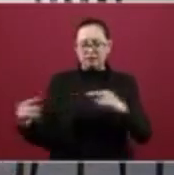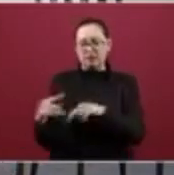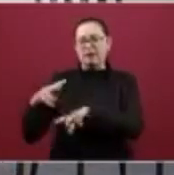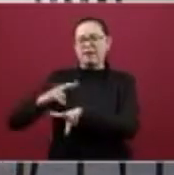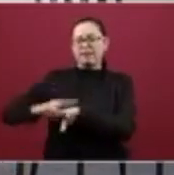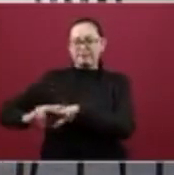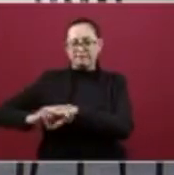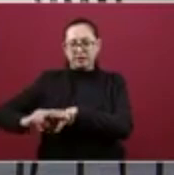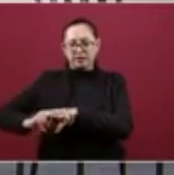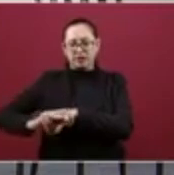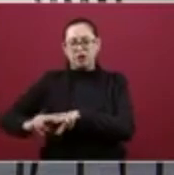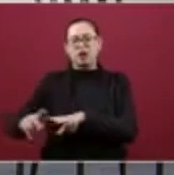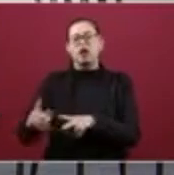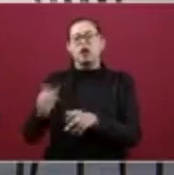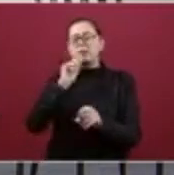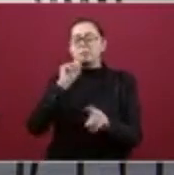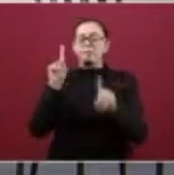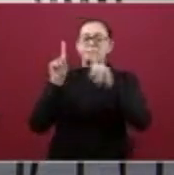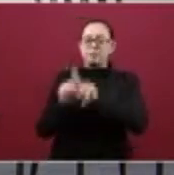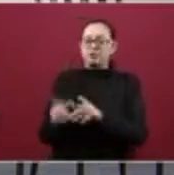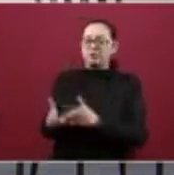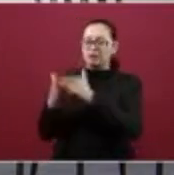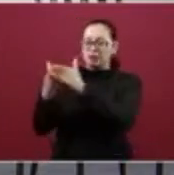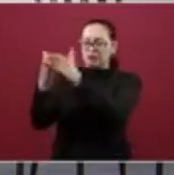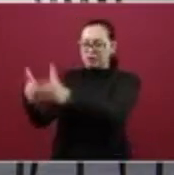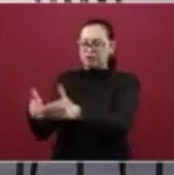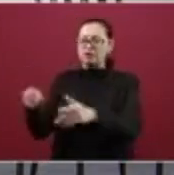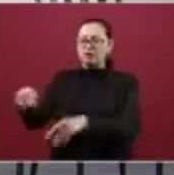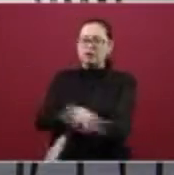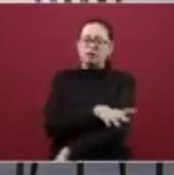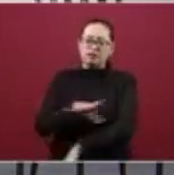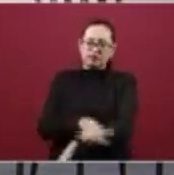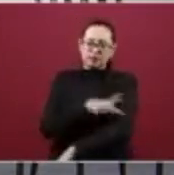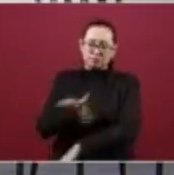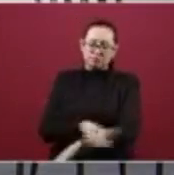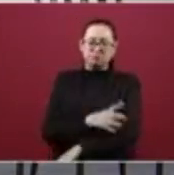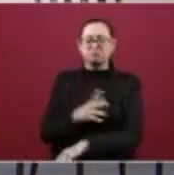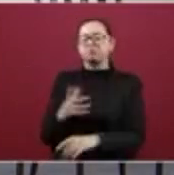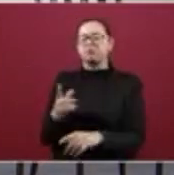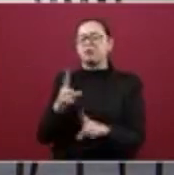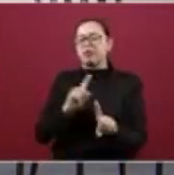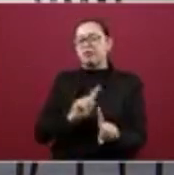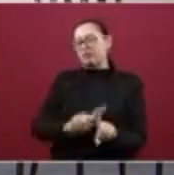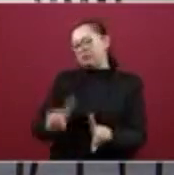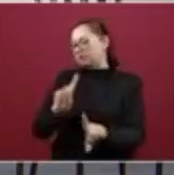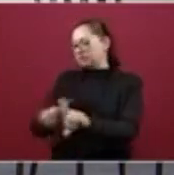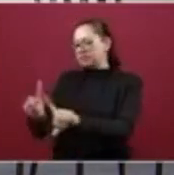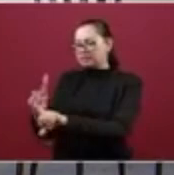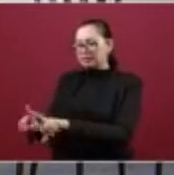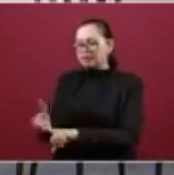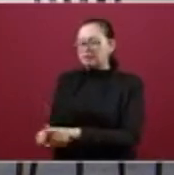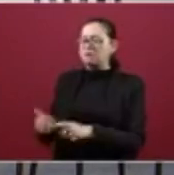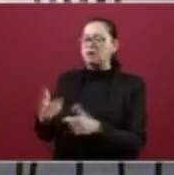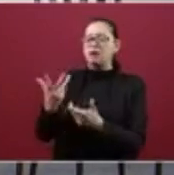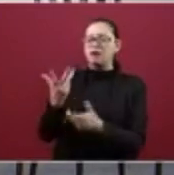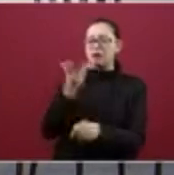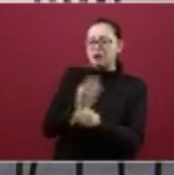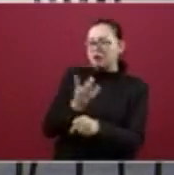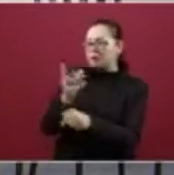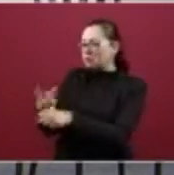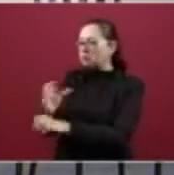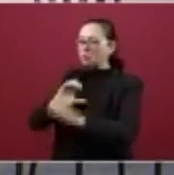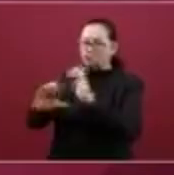ferrocarril, acceso al muelle, línea de transmisión eléctrica, obras hidráulicas y de saneamiento y